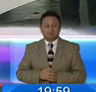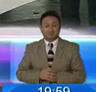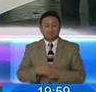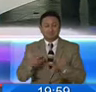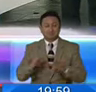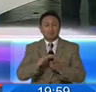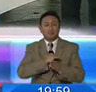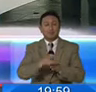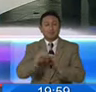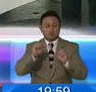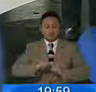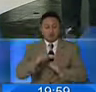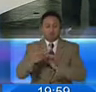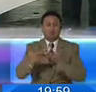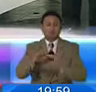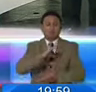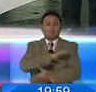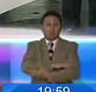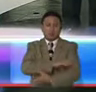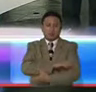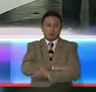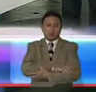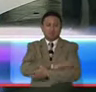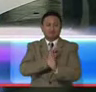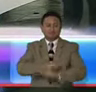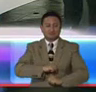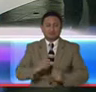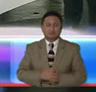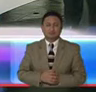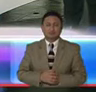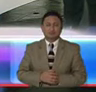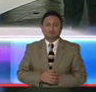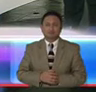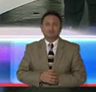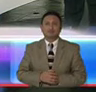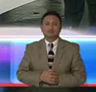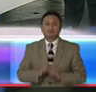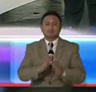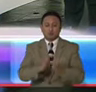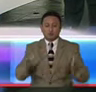Y también invitarles a que nos sigan a través de nuestras plataformas digitales, María Fernanda. Así es,